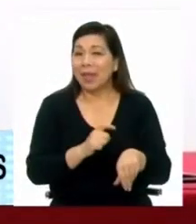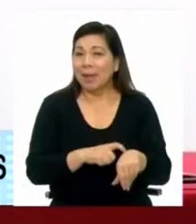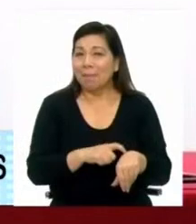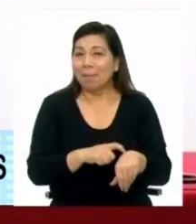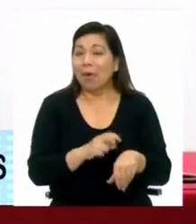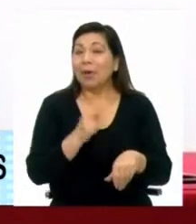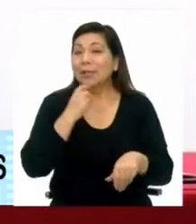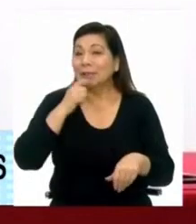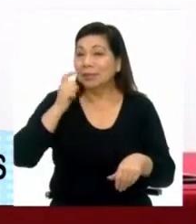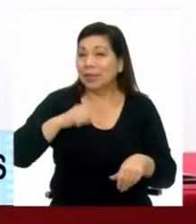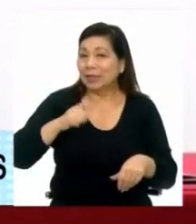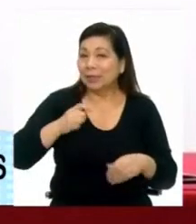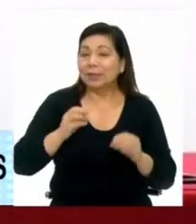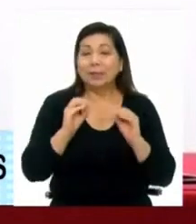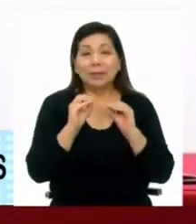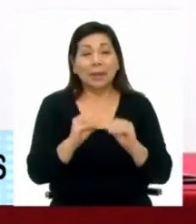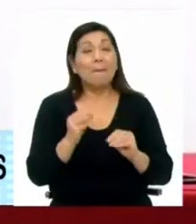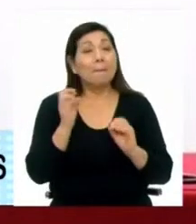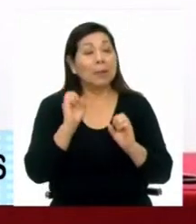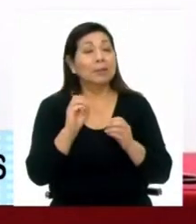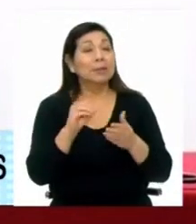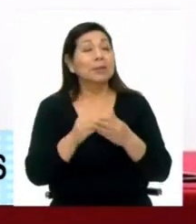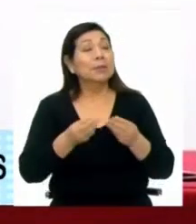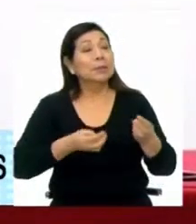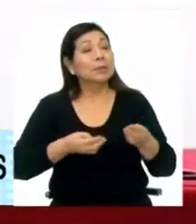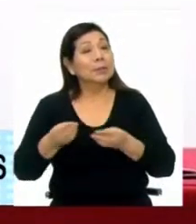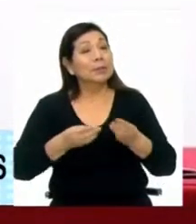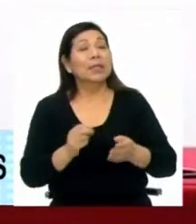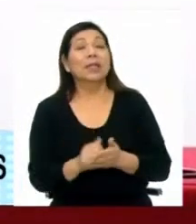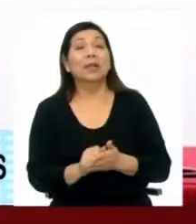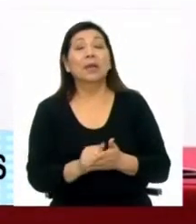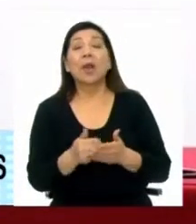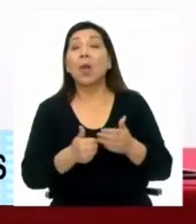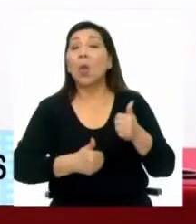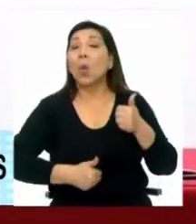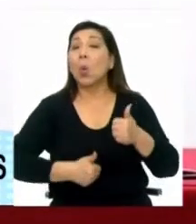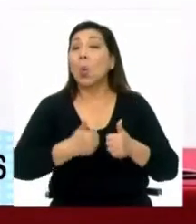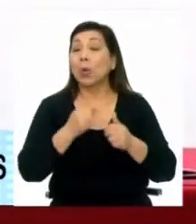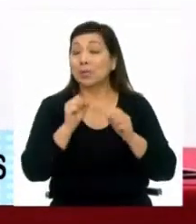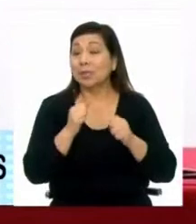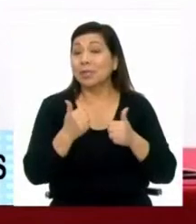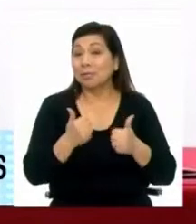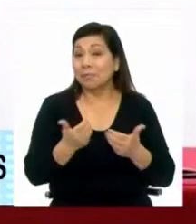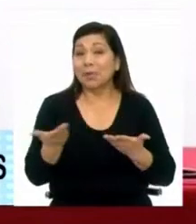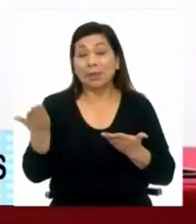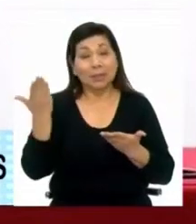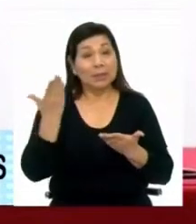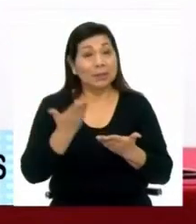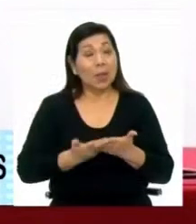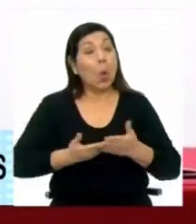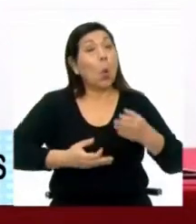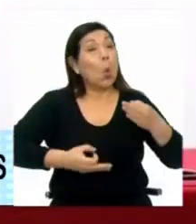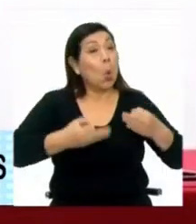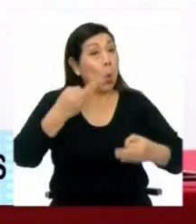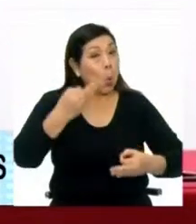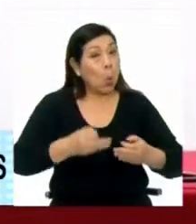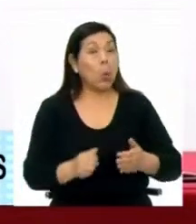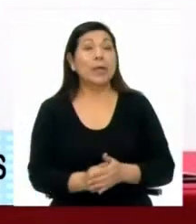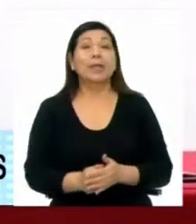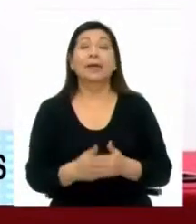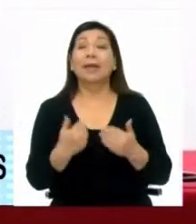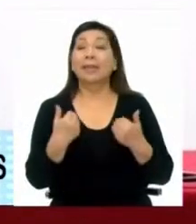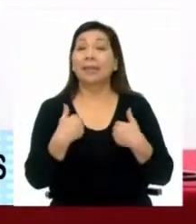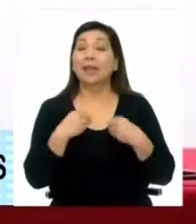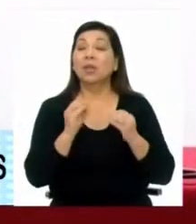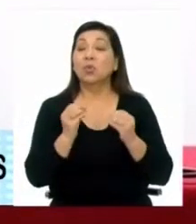y necesitamos, y hay propuestas para poder establecer mecanismos mediante los cuales, si bien una reclamación judicial o un proceso judicial